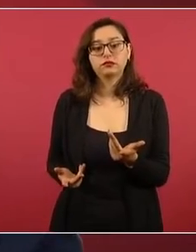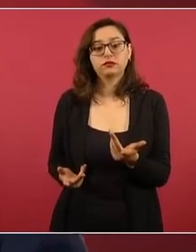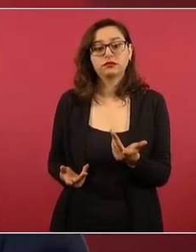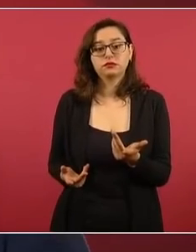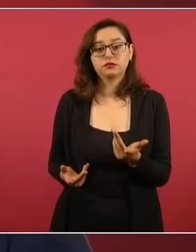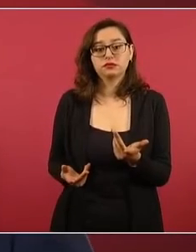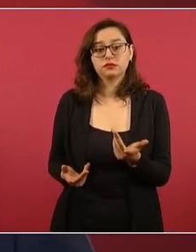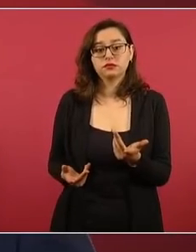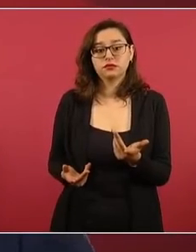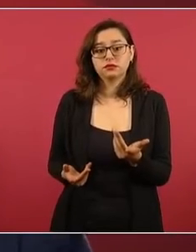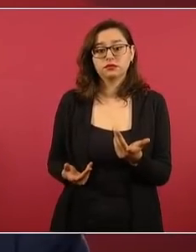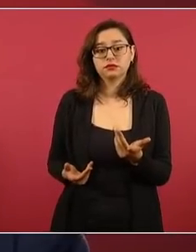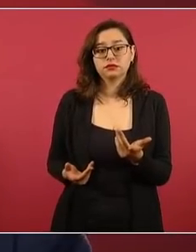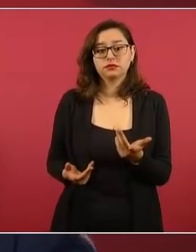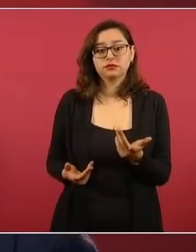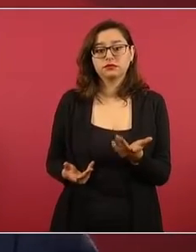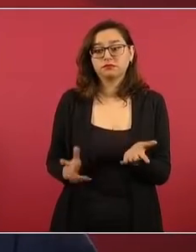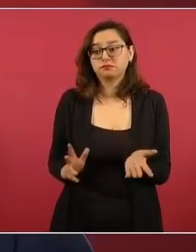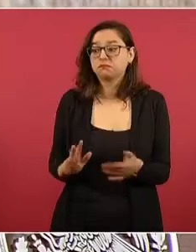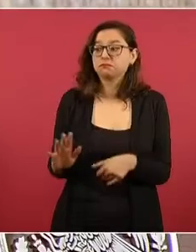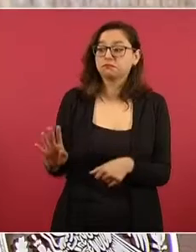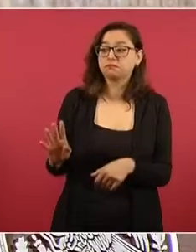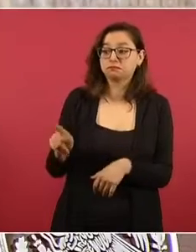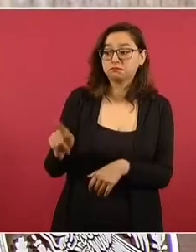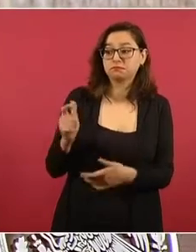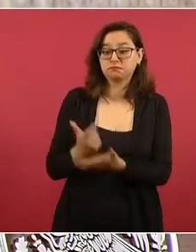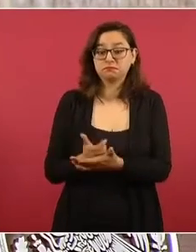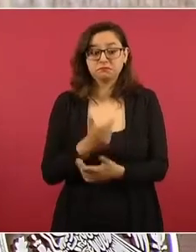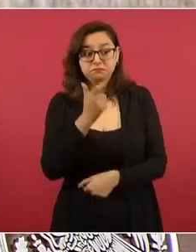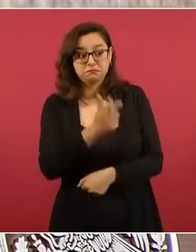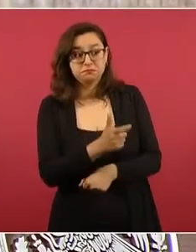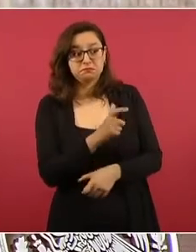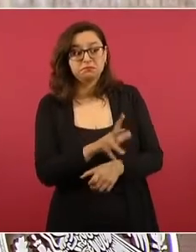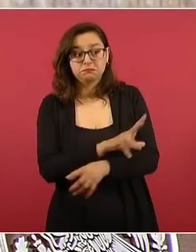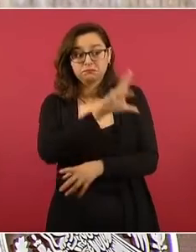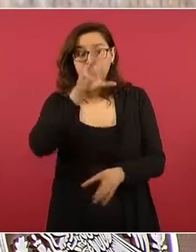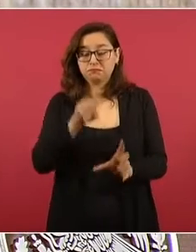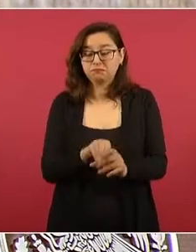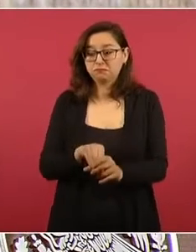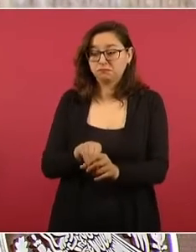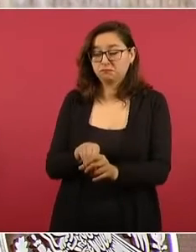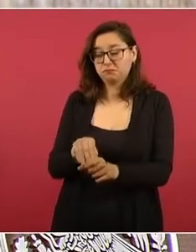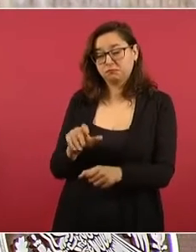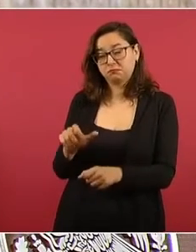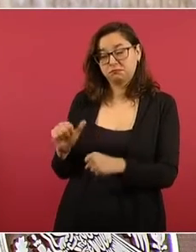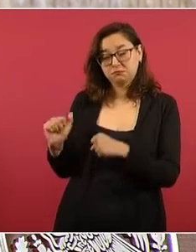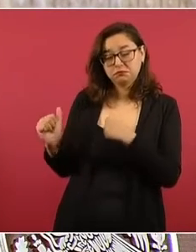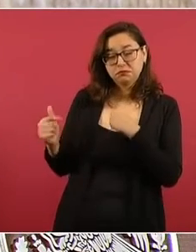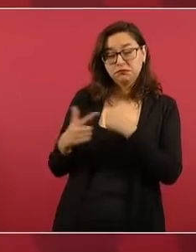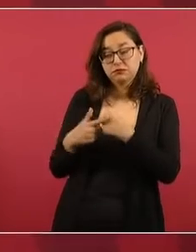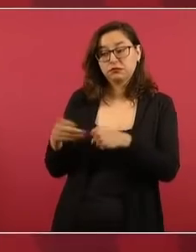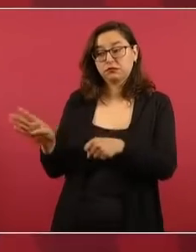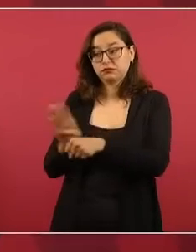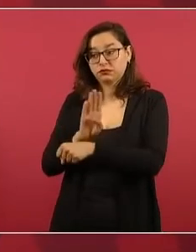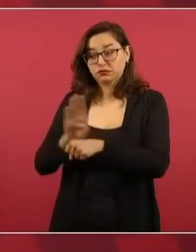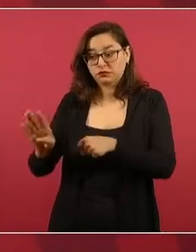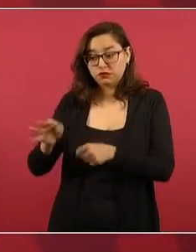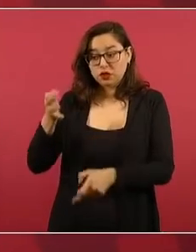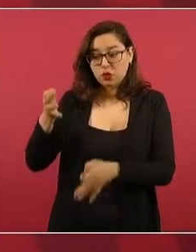tener algún beneficio para